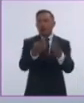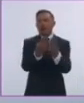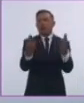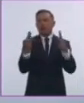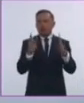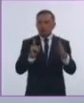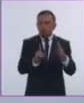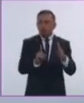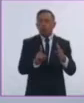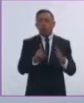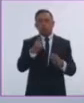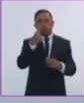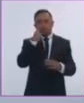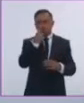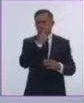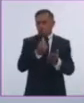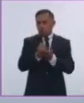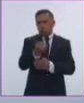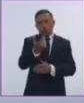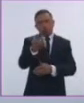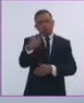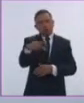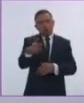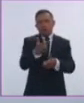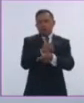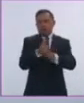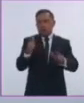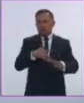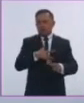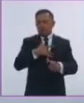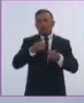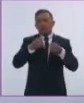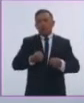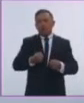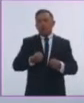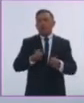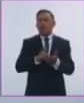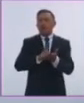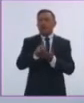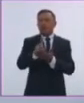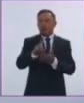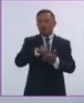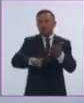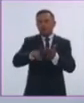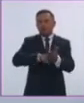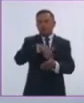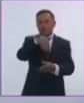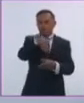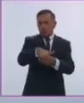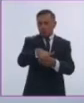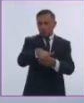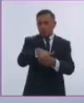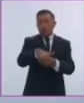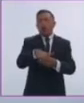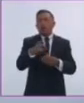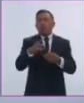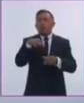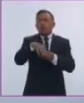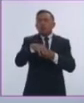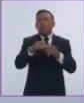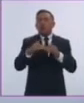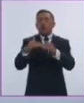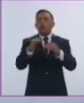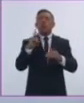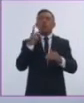con libertad y seguridad nuestro derecho al sufragio hagamos realidad con nuestro voto la igualdad política que